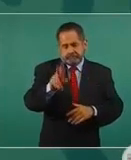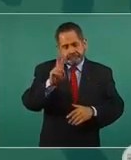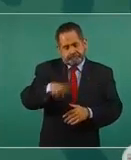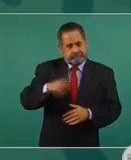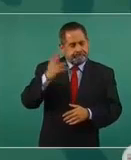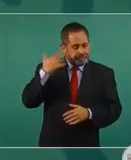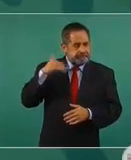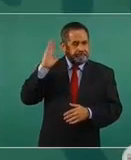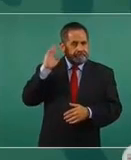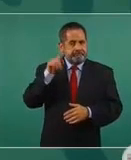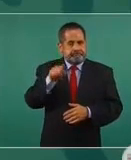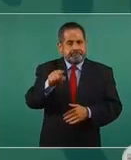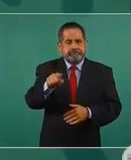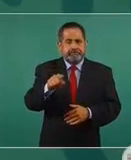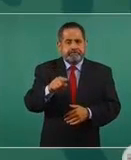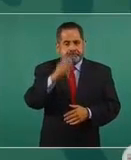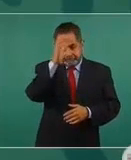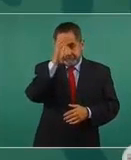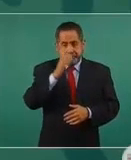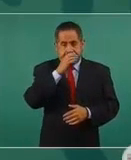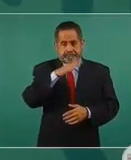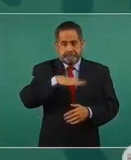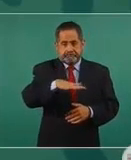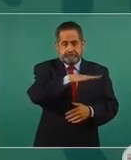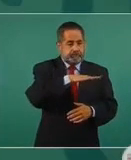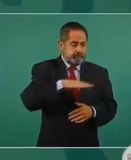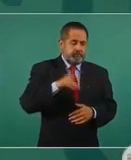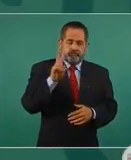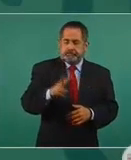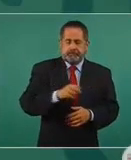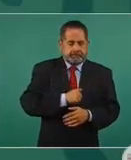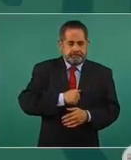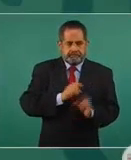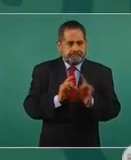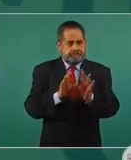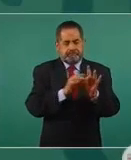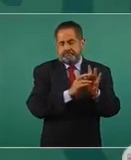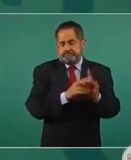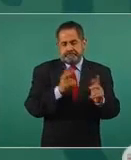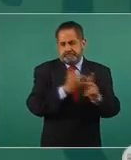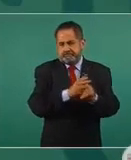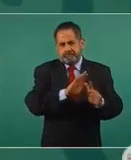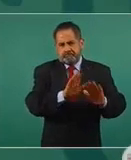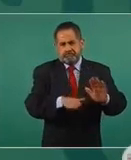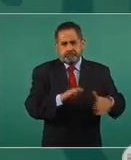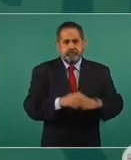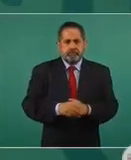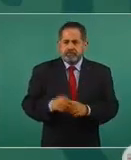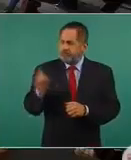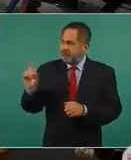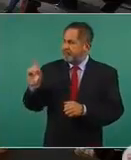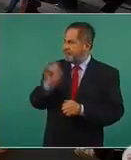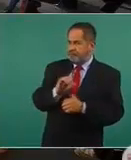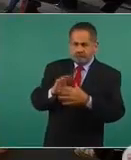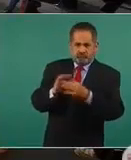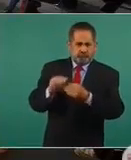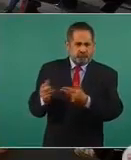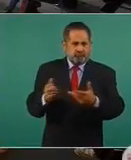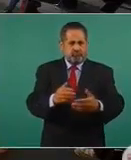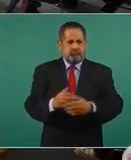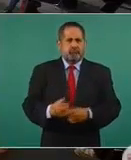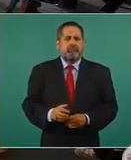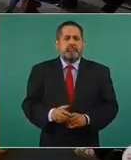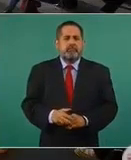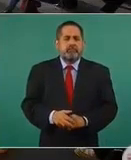en Coahuila, estos lamentables hechos. Pero ¿podría el general